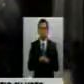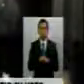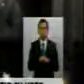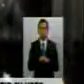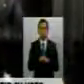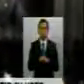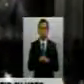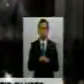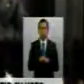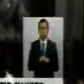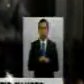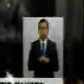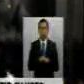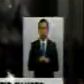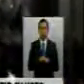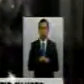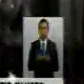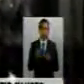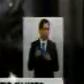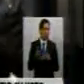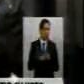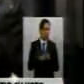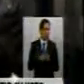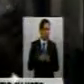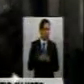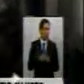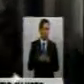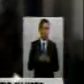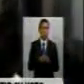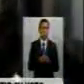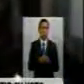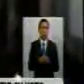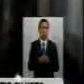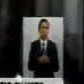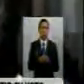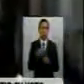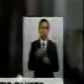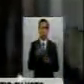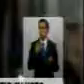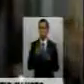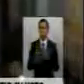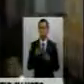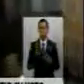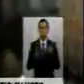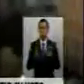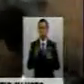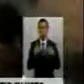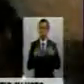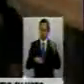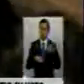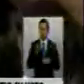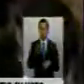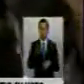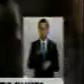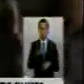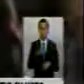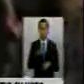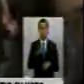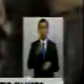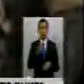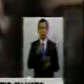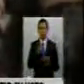los ha convocado? ¿Va a ser legítimo, vicepresidente, el voto que obtengan, aunque sea el mínimo? Cualquier persona que tenga más de 157